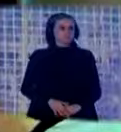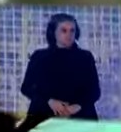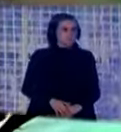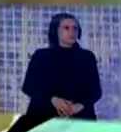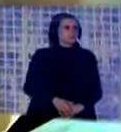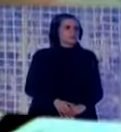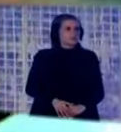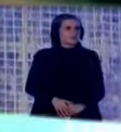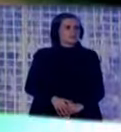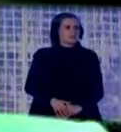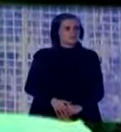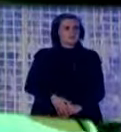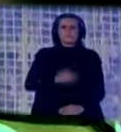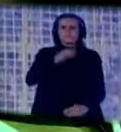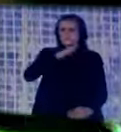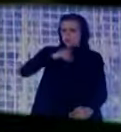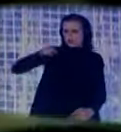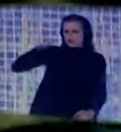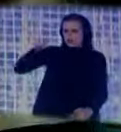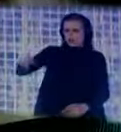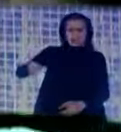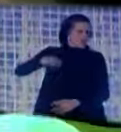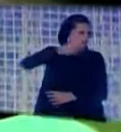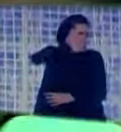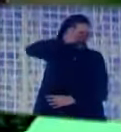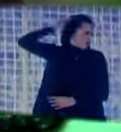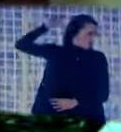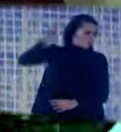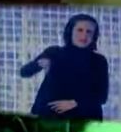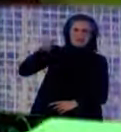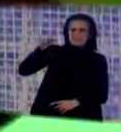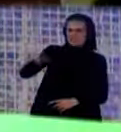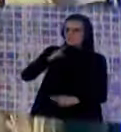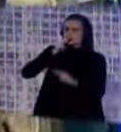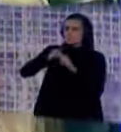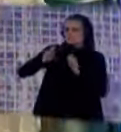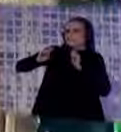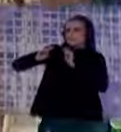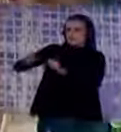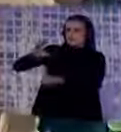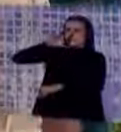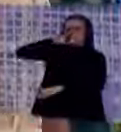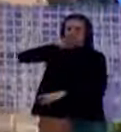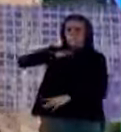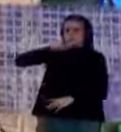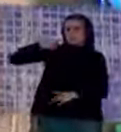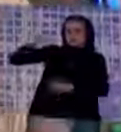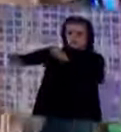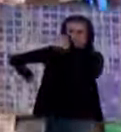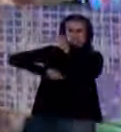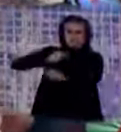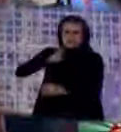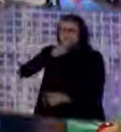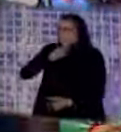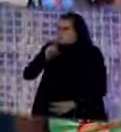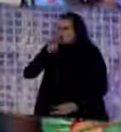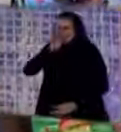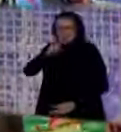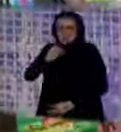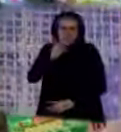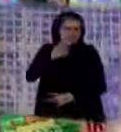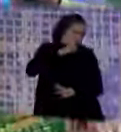Piedad desgraciado solo así Tere en llamarte lo que hiciste te aseguro que